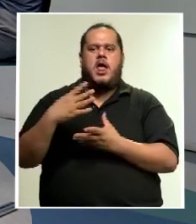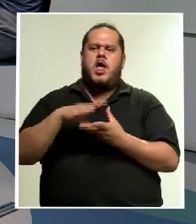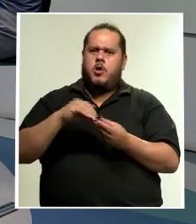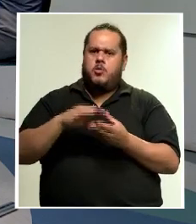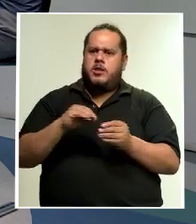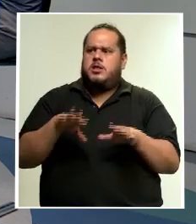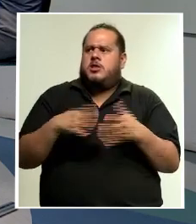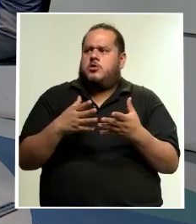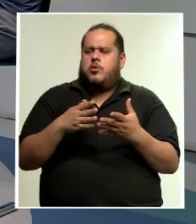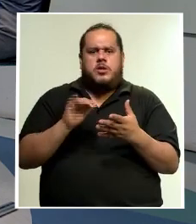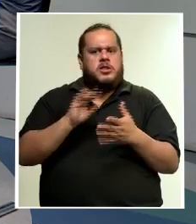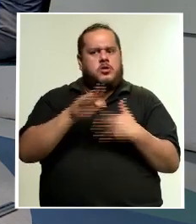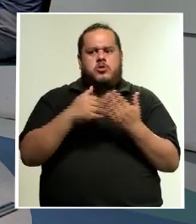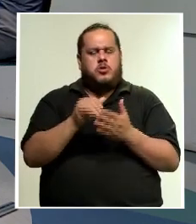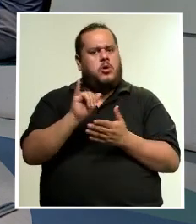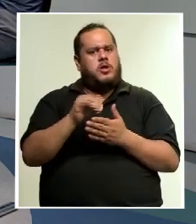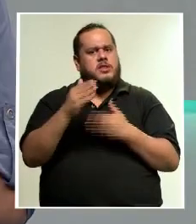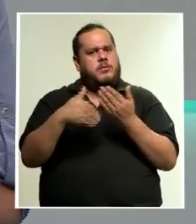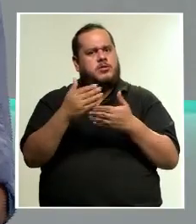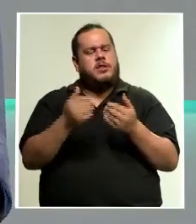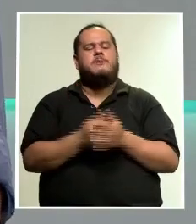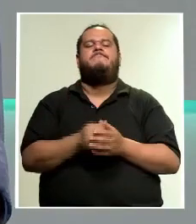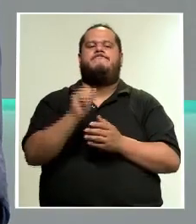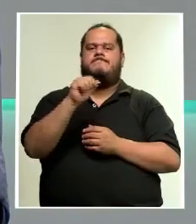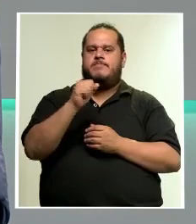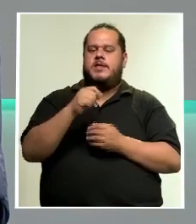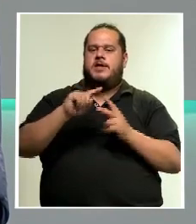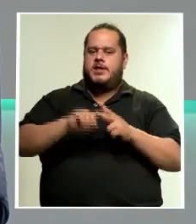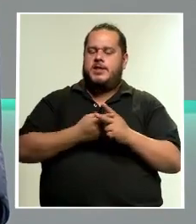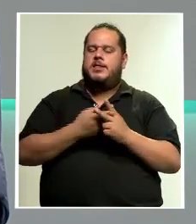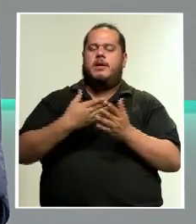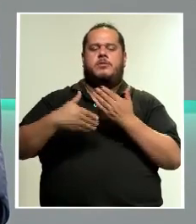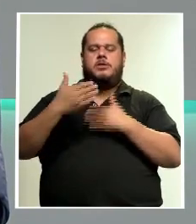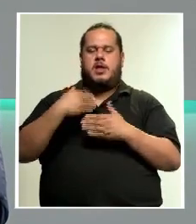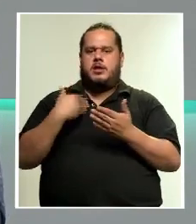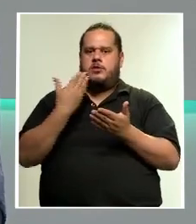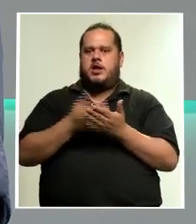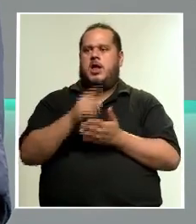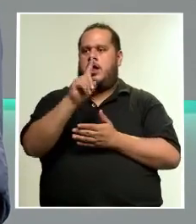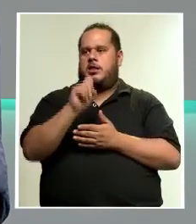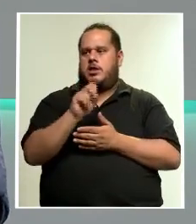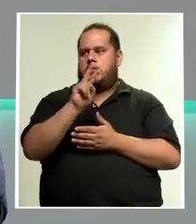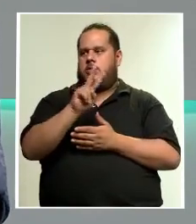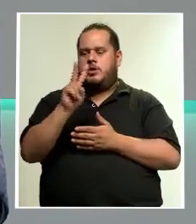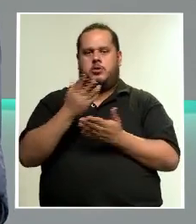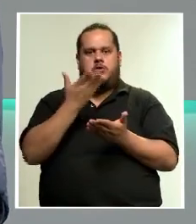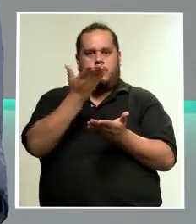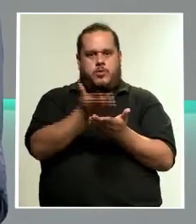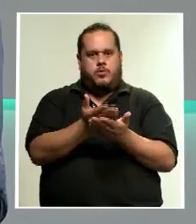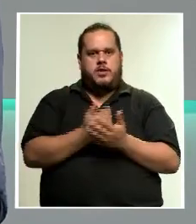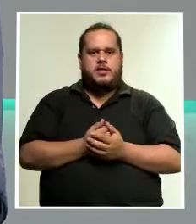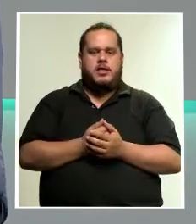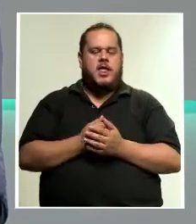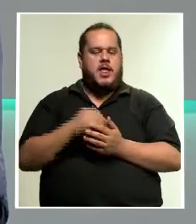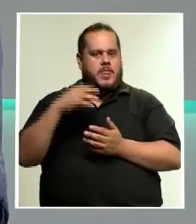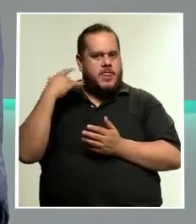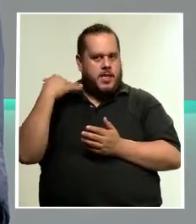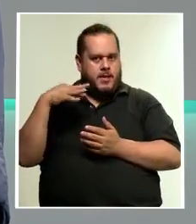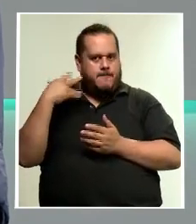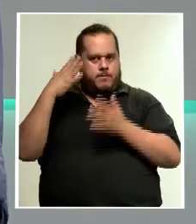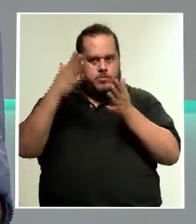ha sido todo este proceso. Sí, empezamos hace bastante y nos llegaron 122 propuestas de